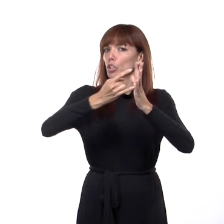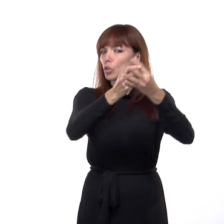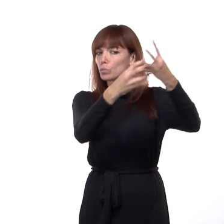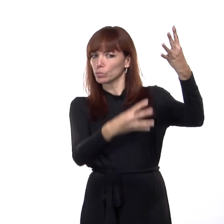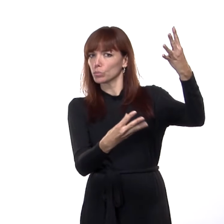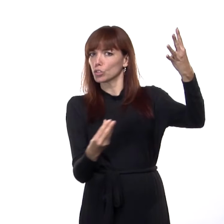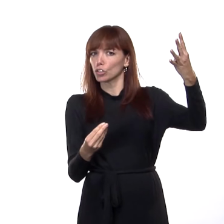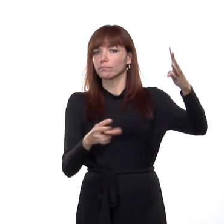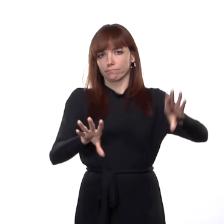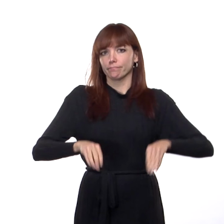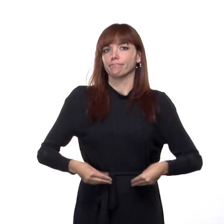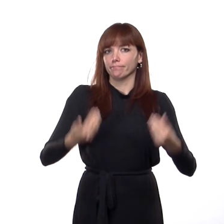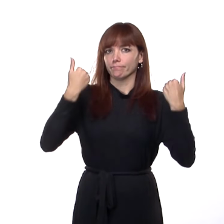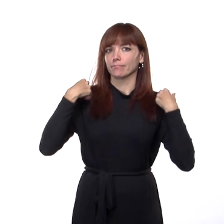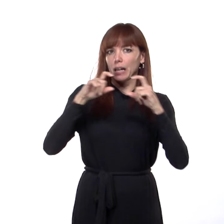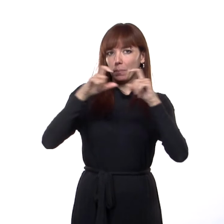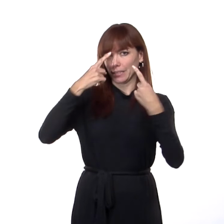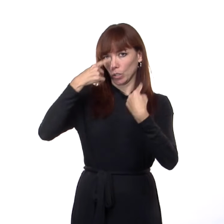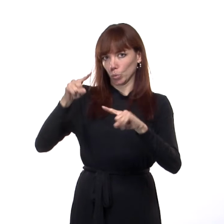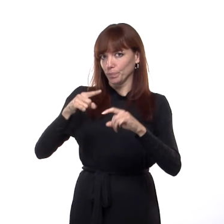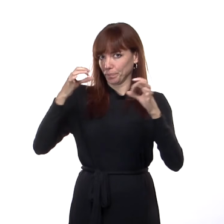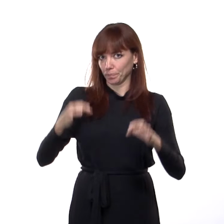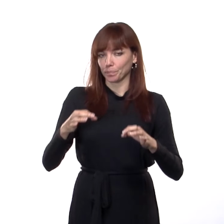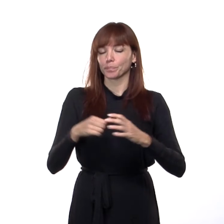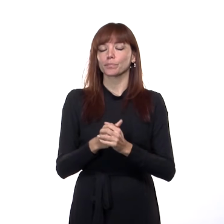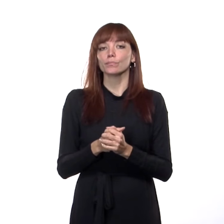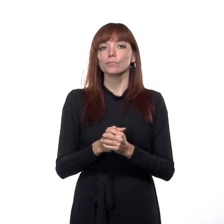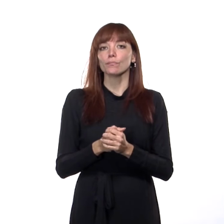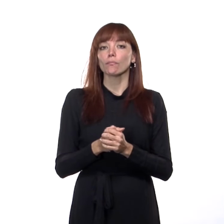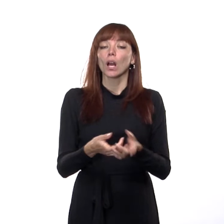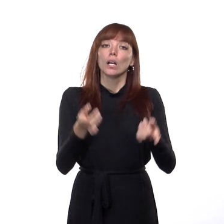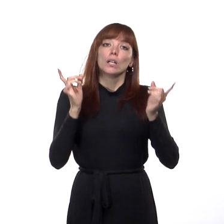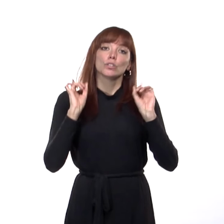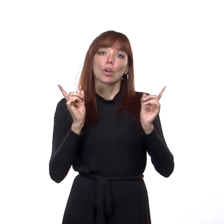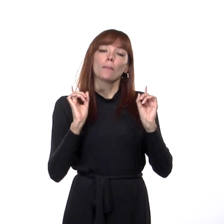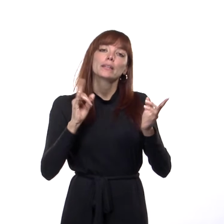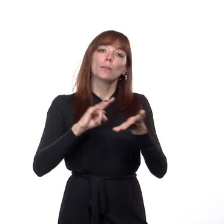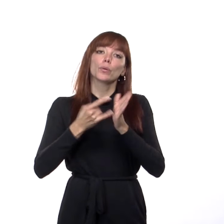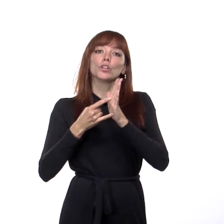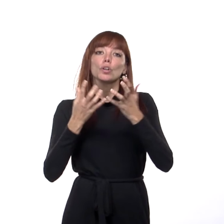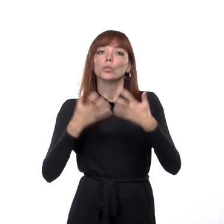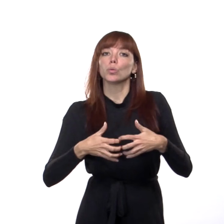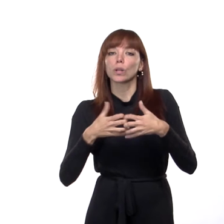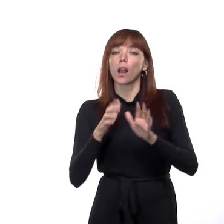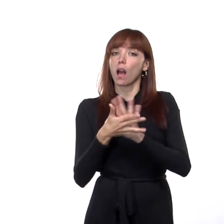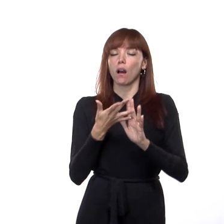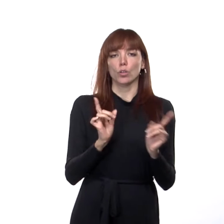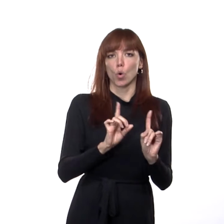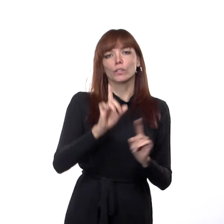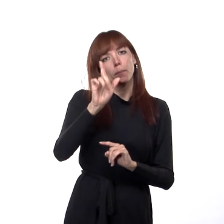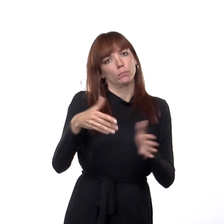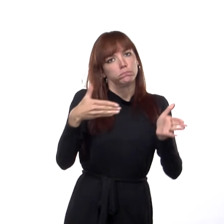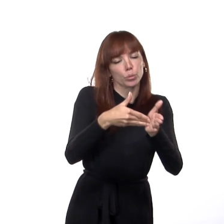están abordando desde sus organizaciones pero no solamente estamos hablando de proyectos industriales también hay barreras